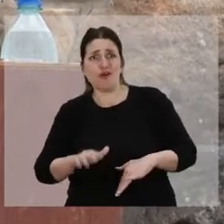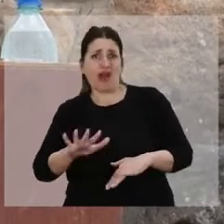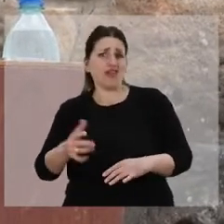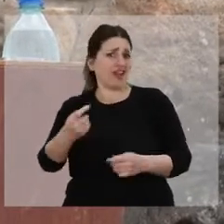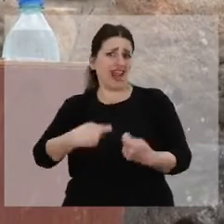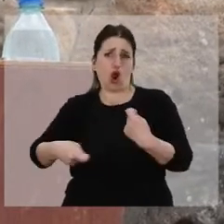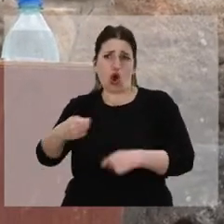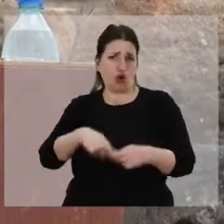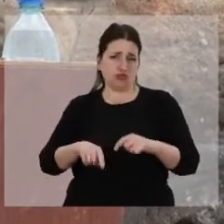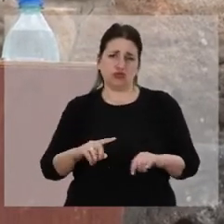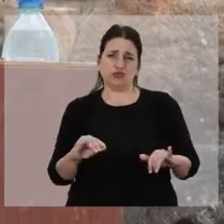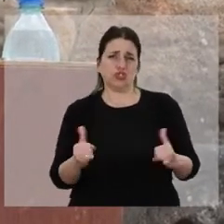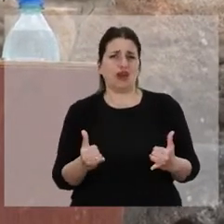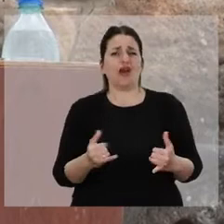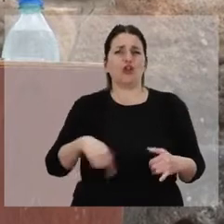convertido en una industria.